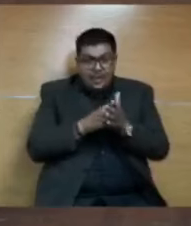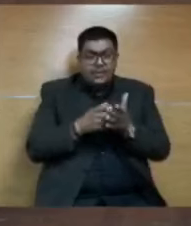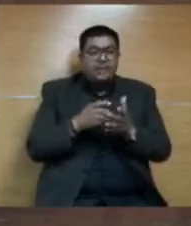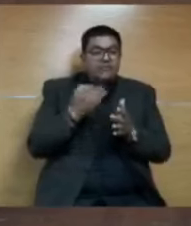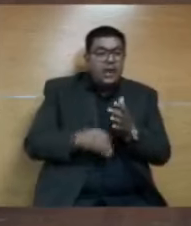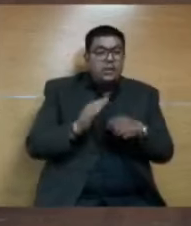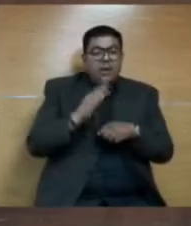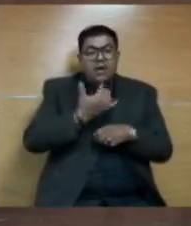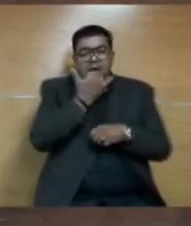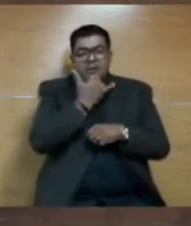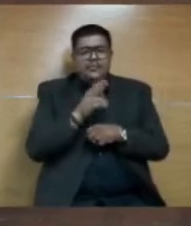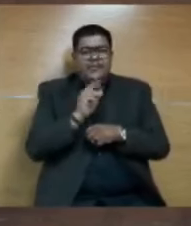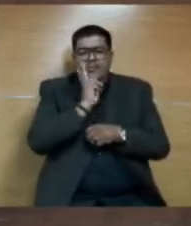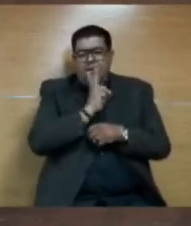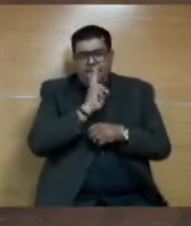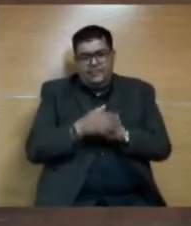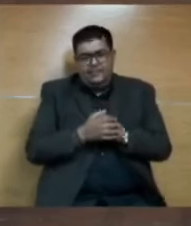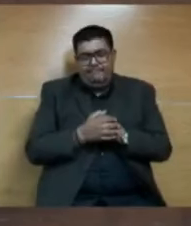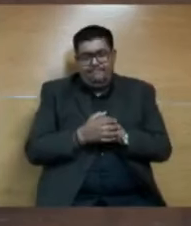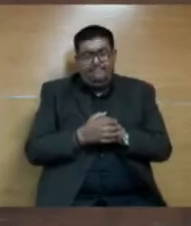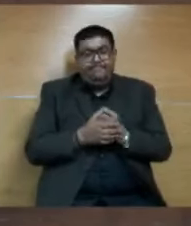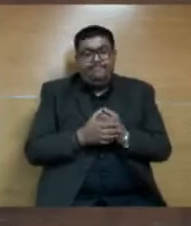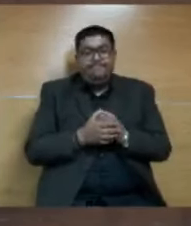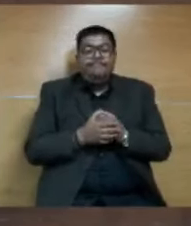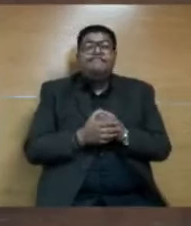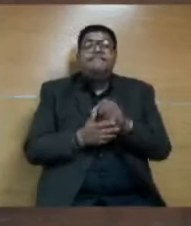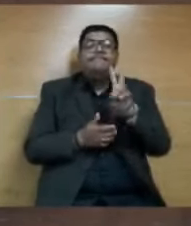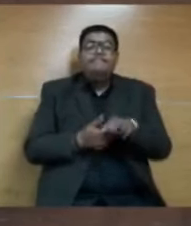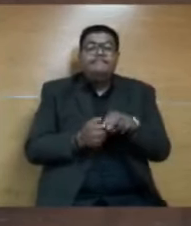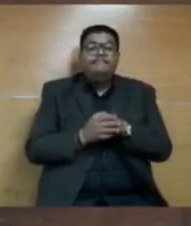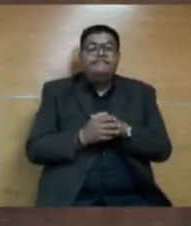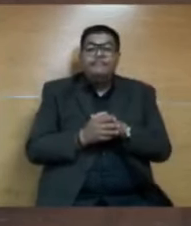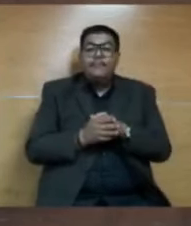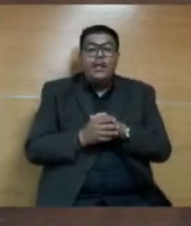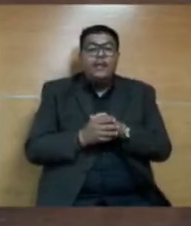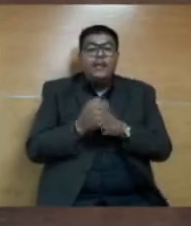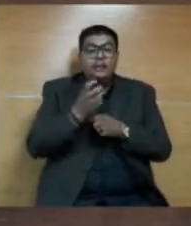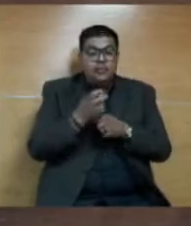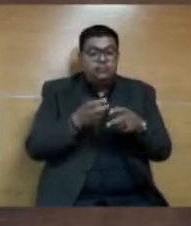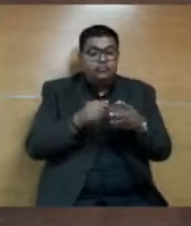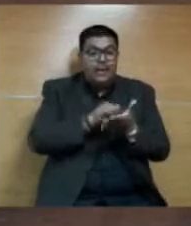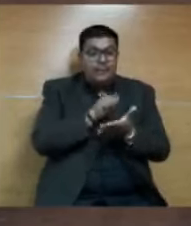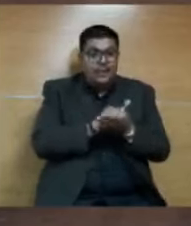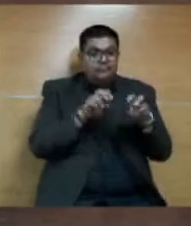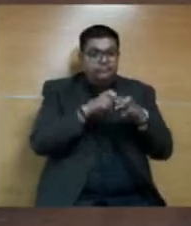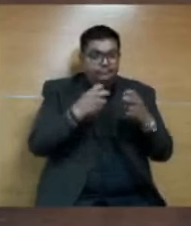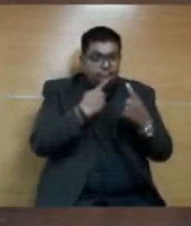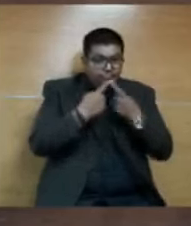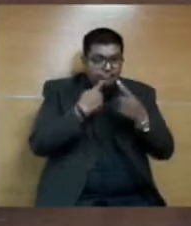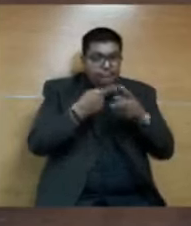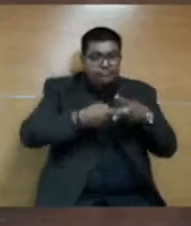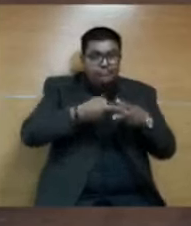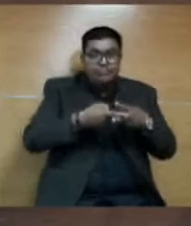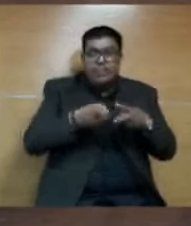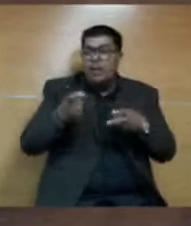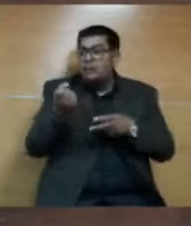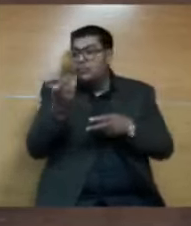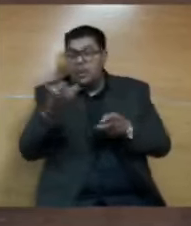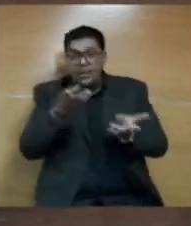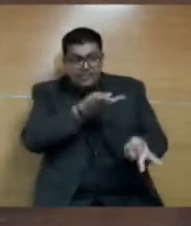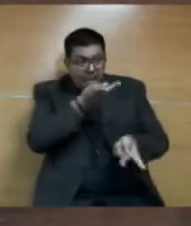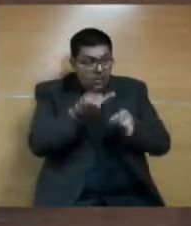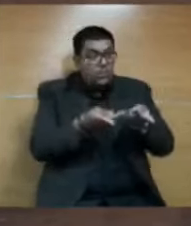paquetes electorales. Pues en ningún momento durante el desarrollo de la sesión de cómputo municipal fue cuestionada la integridad